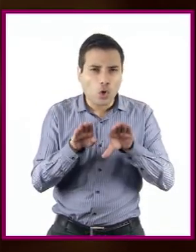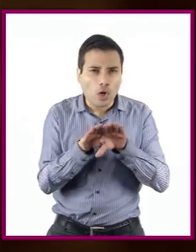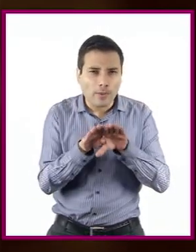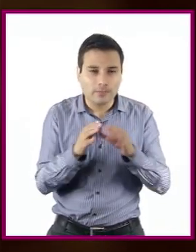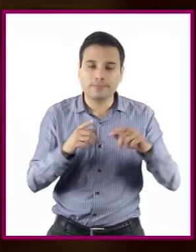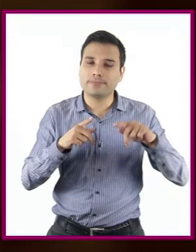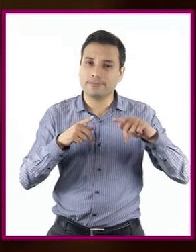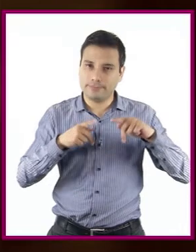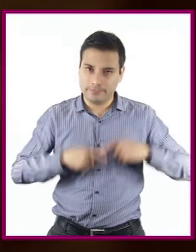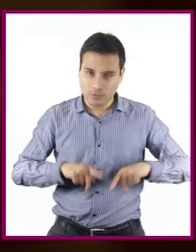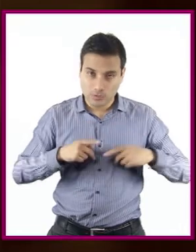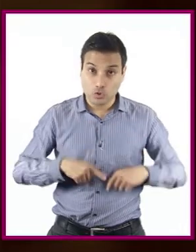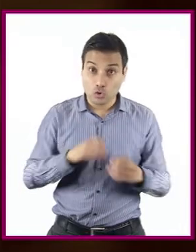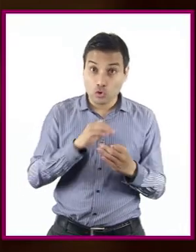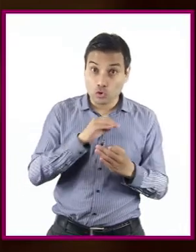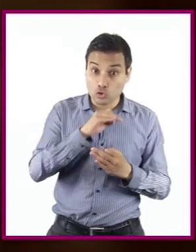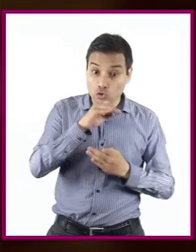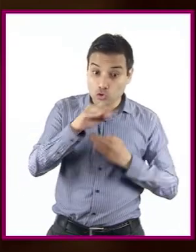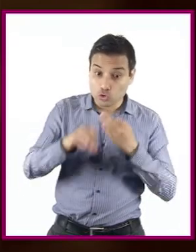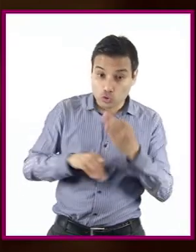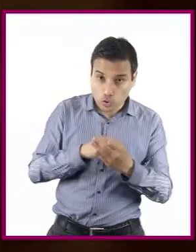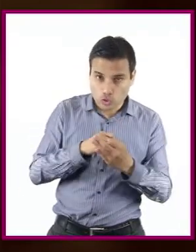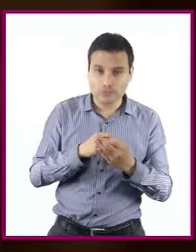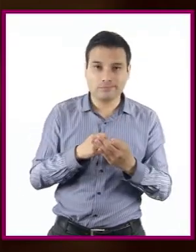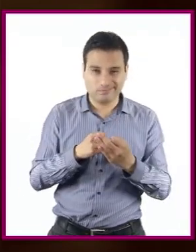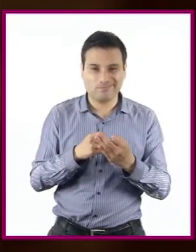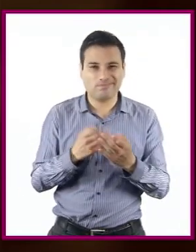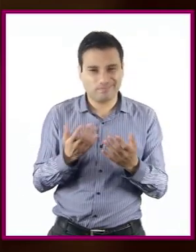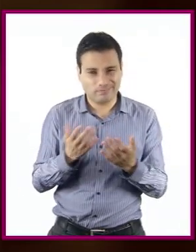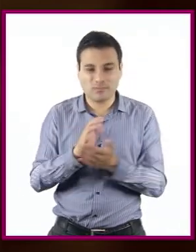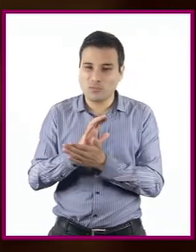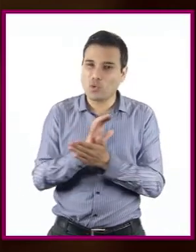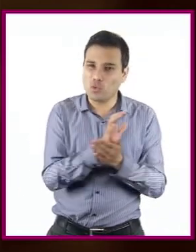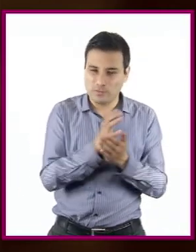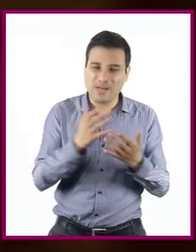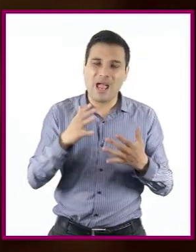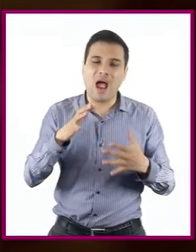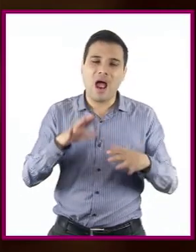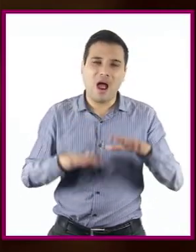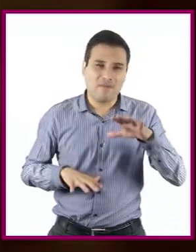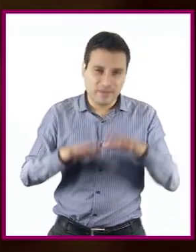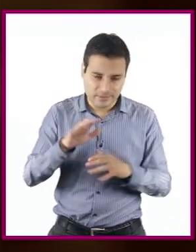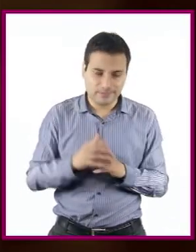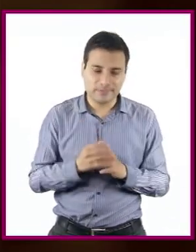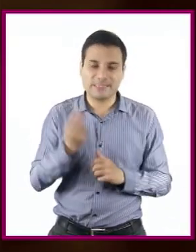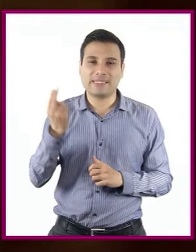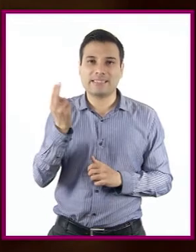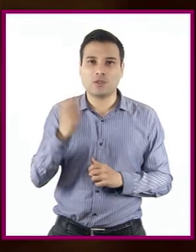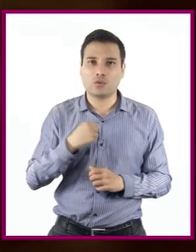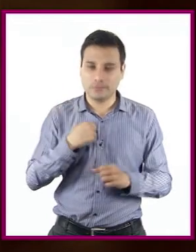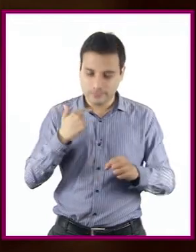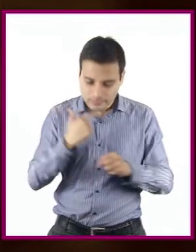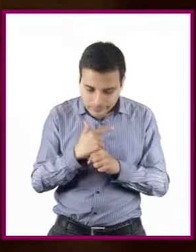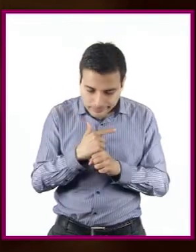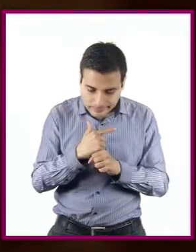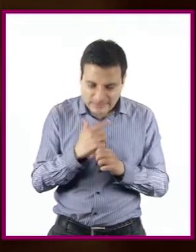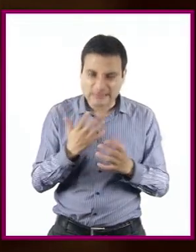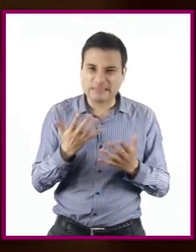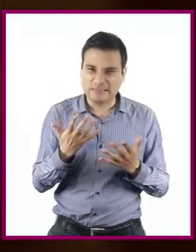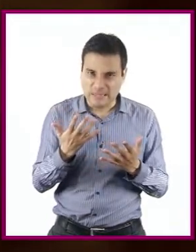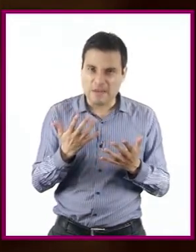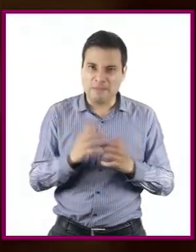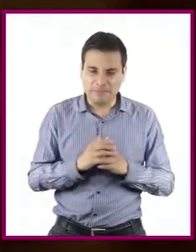todas y todos reproducimos prácticas discriminatorias, a veces sin darnos cuenta, repitiendo, celebrando o